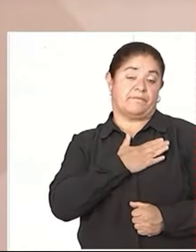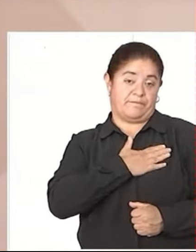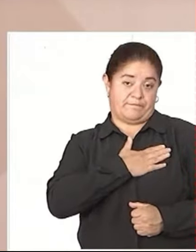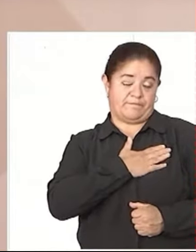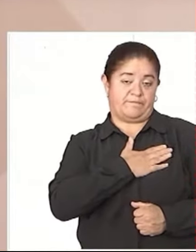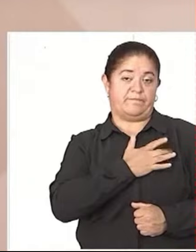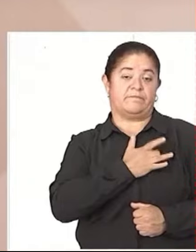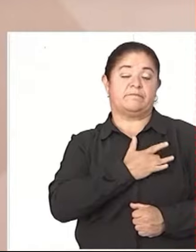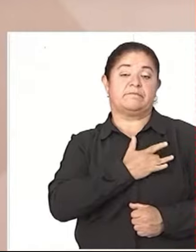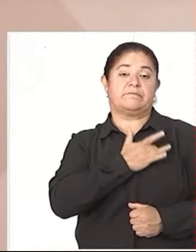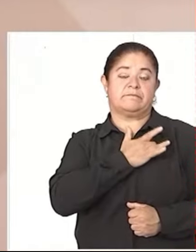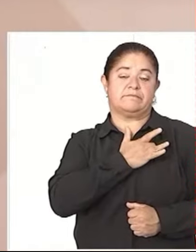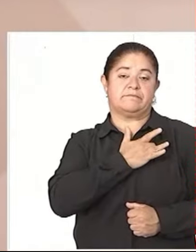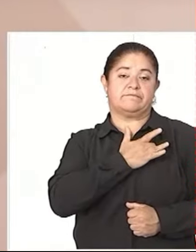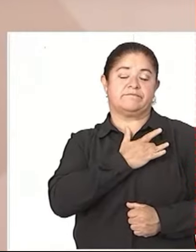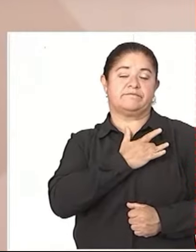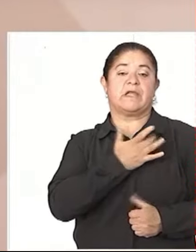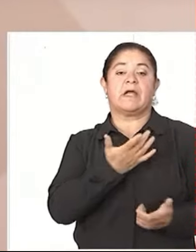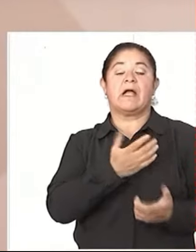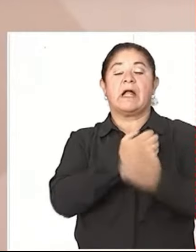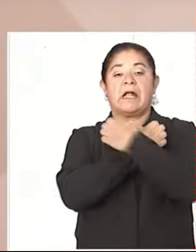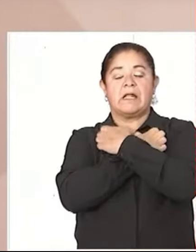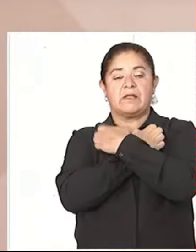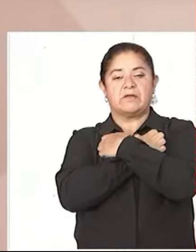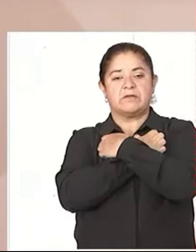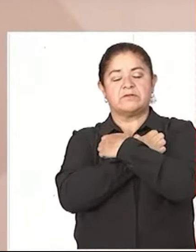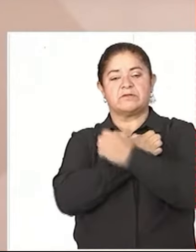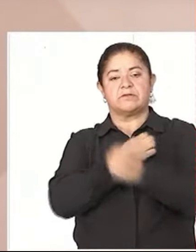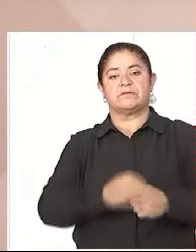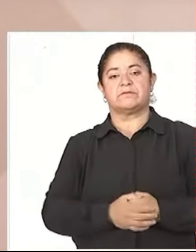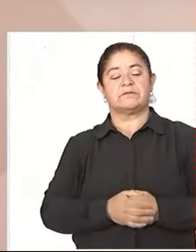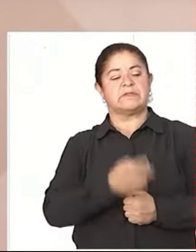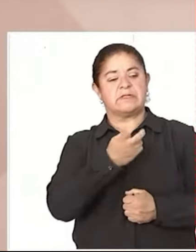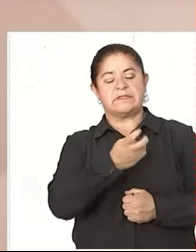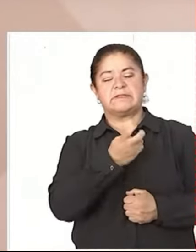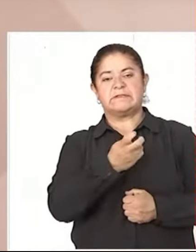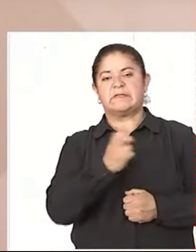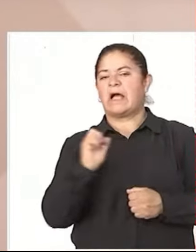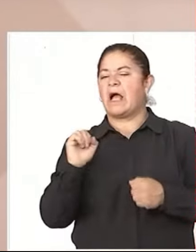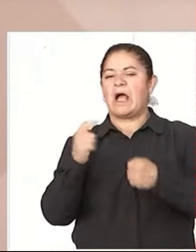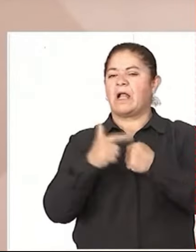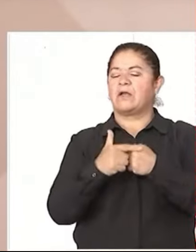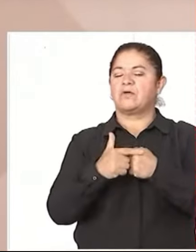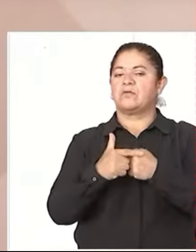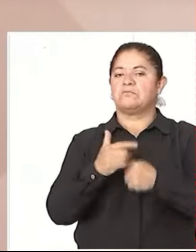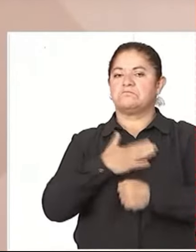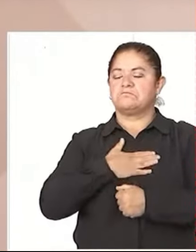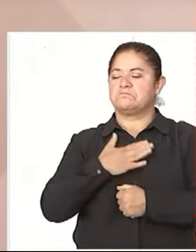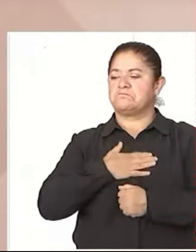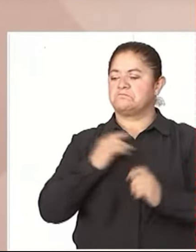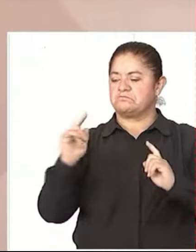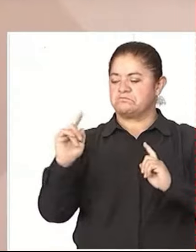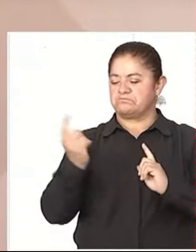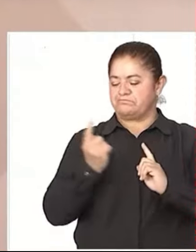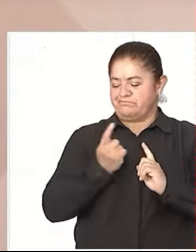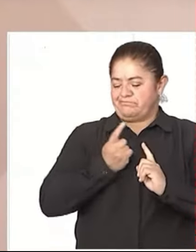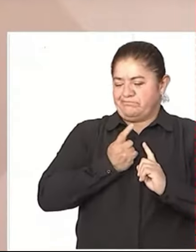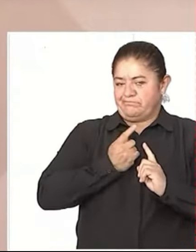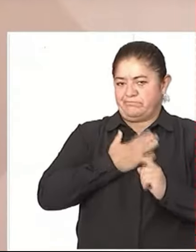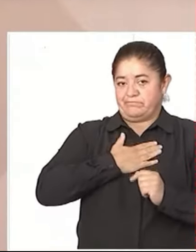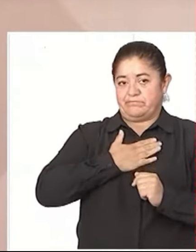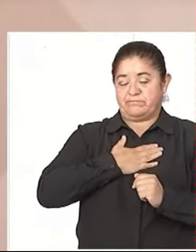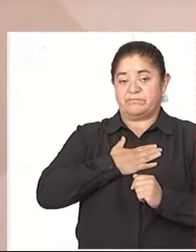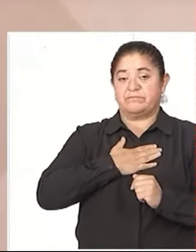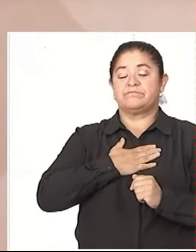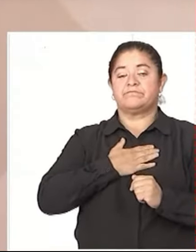y ya nos prometió dos programas sociales que por supuesto va a beneficiar a la gente del pueblo que eso es